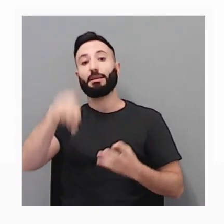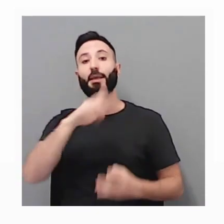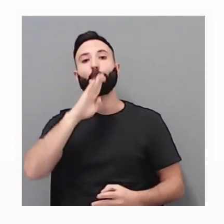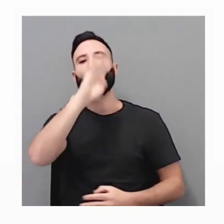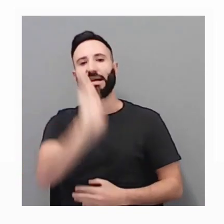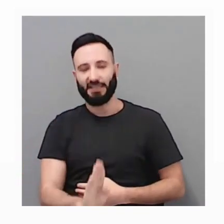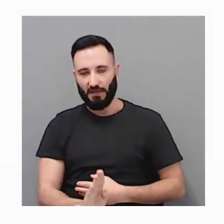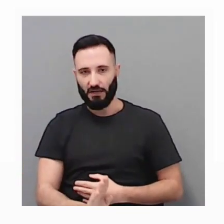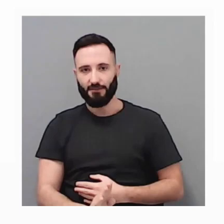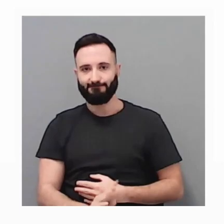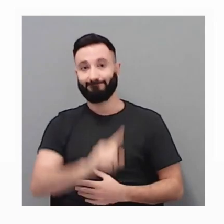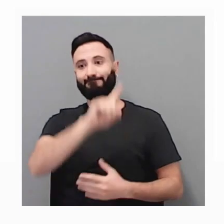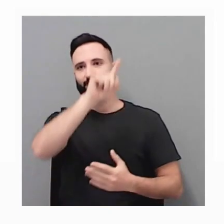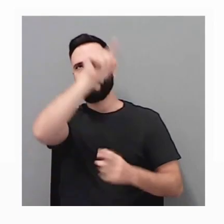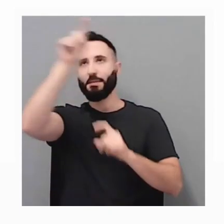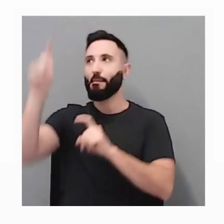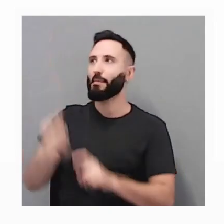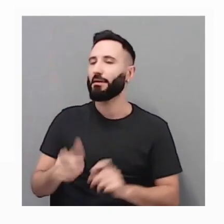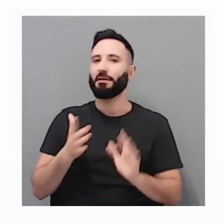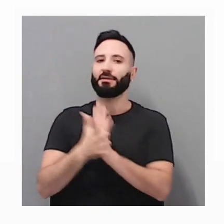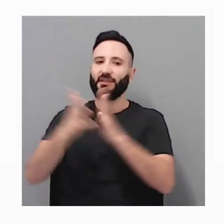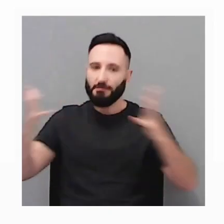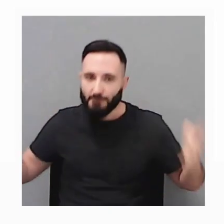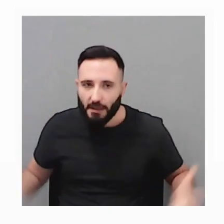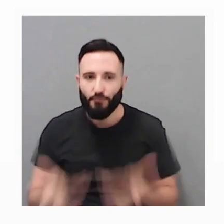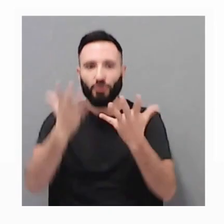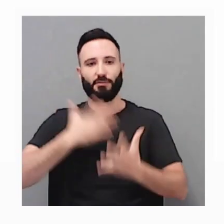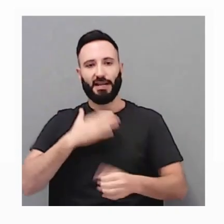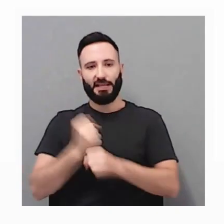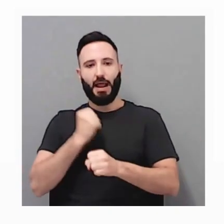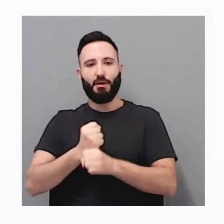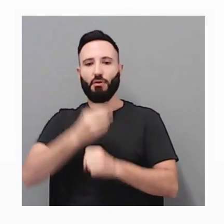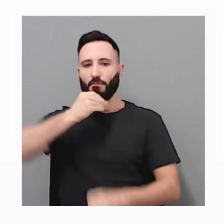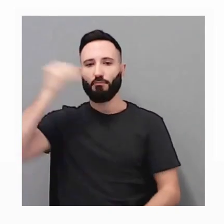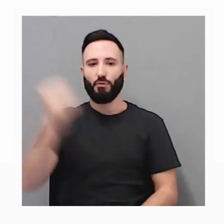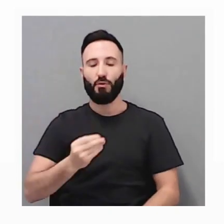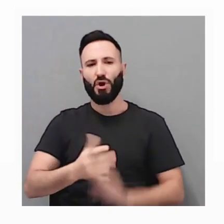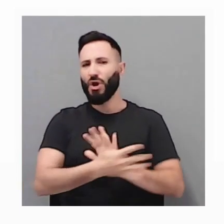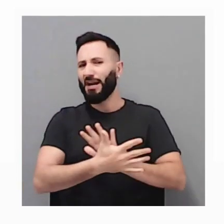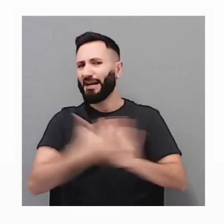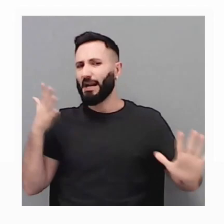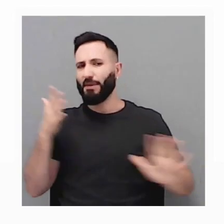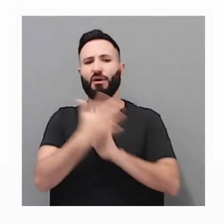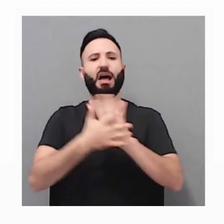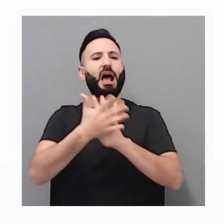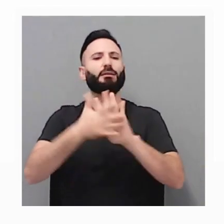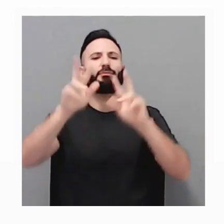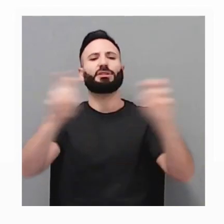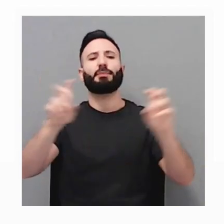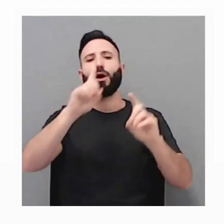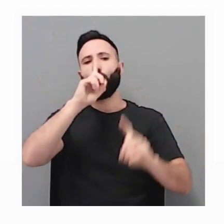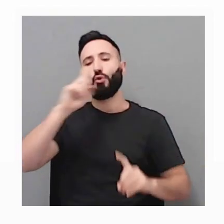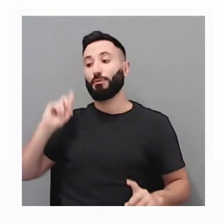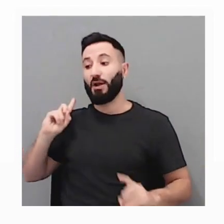es una grande impulsión para nuestro trabajo. Muy rápidamente hablaros del último año lectivo, lo